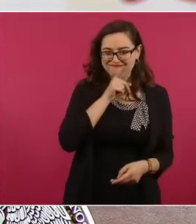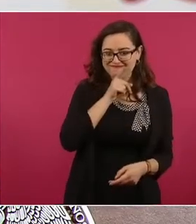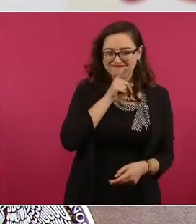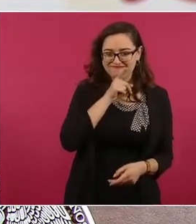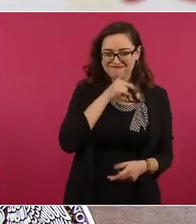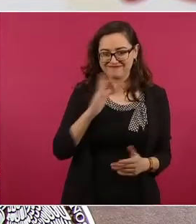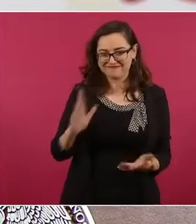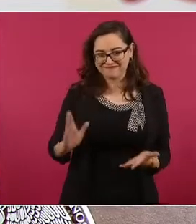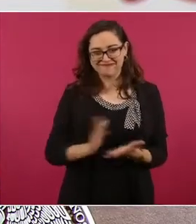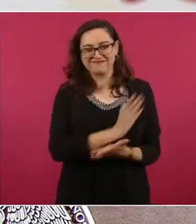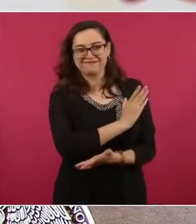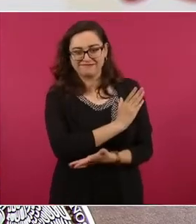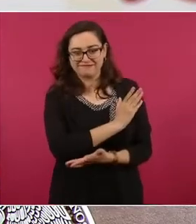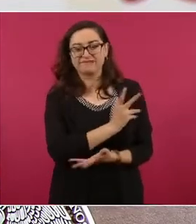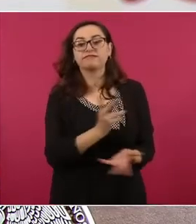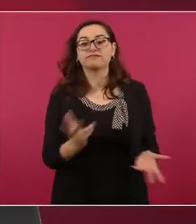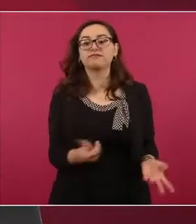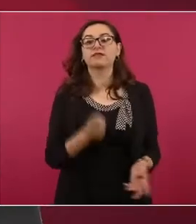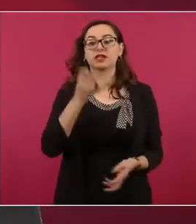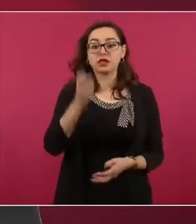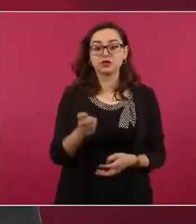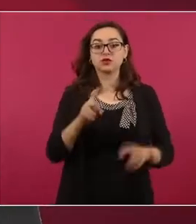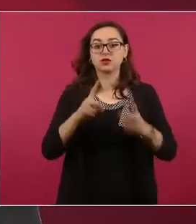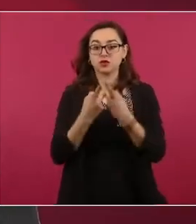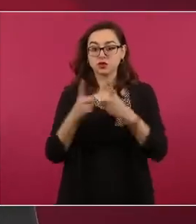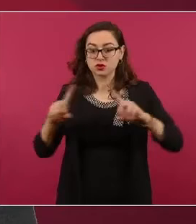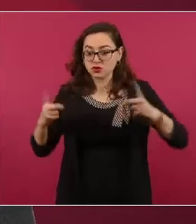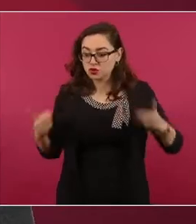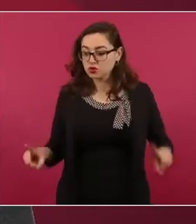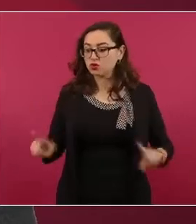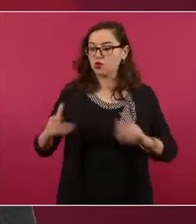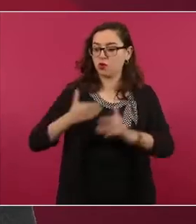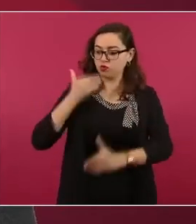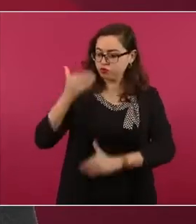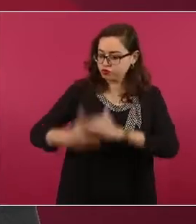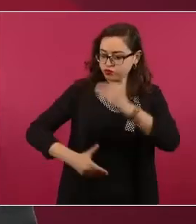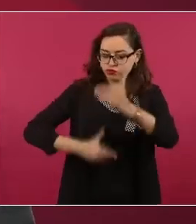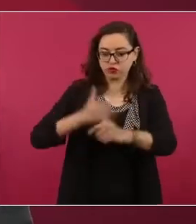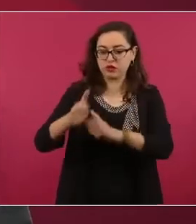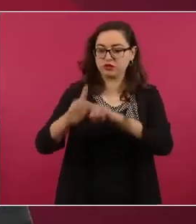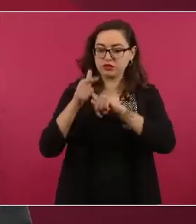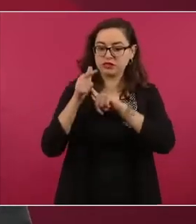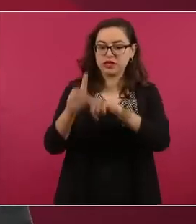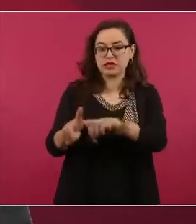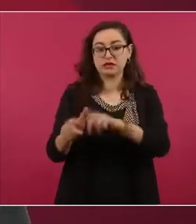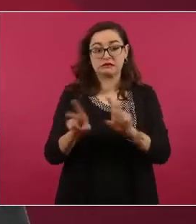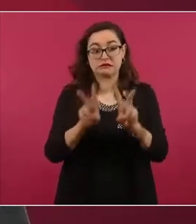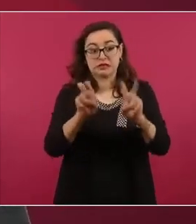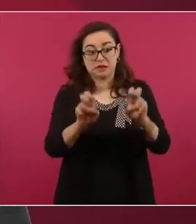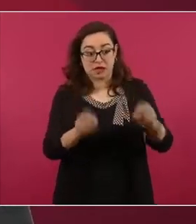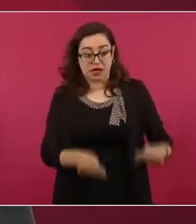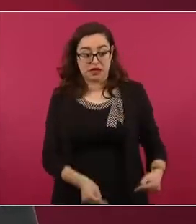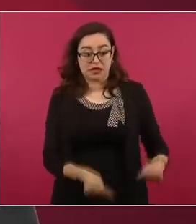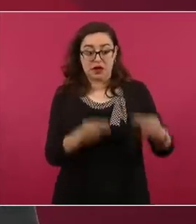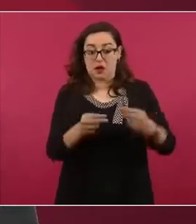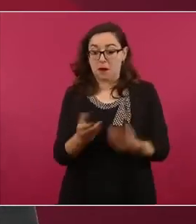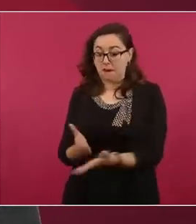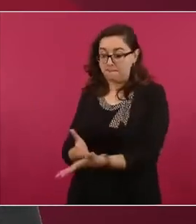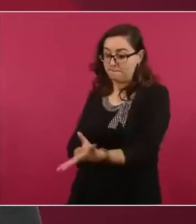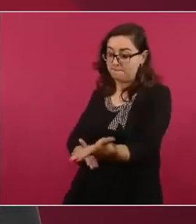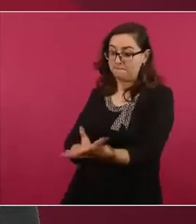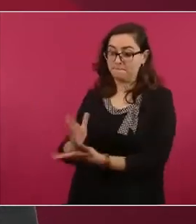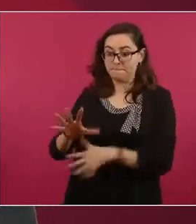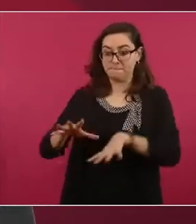vital seguir avanzando en este desarrollo, cuidando que intereses comerciales no intenten